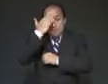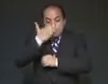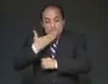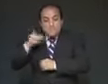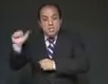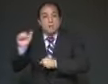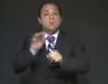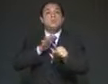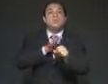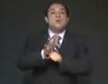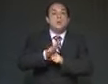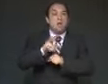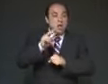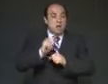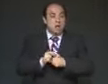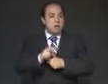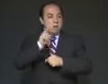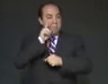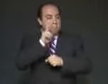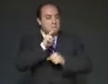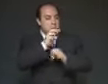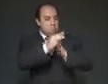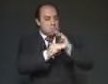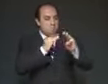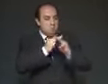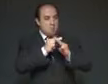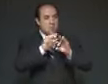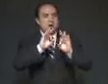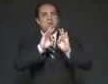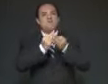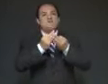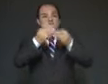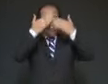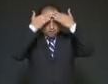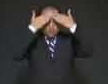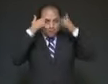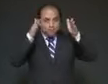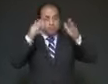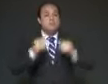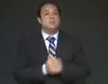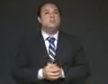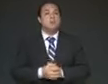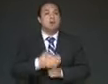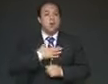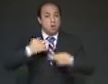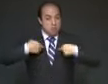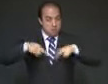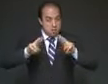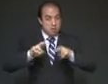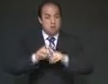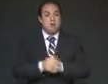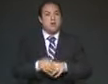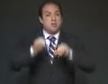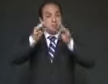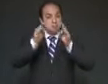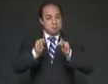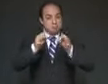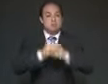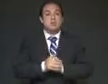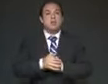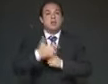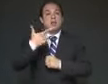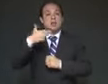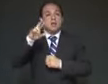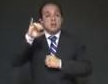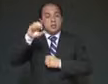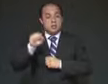y vean el mundo de una manera diferente. Como adjudicador oficial de Guinness World Records, constantemente